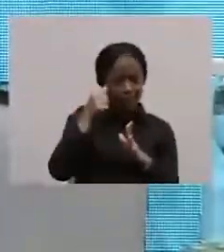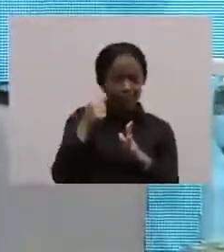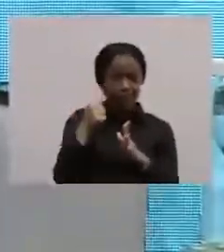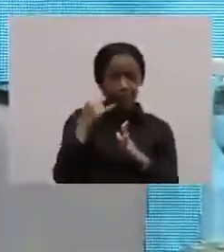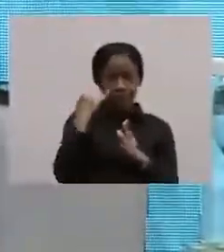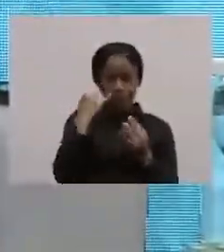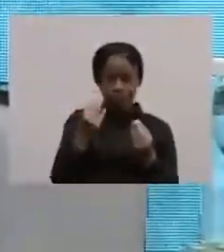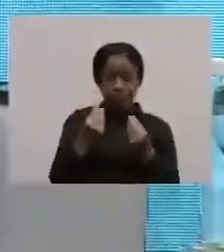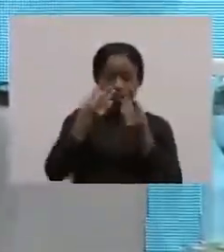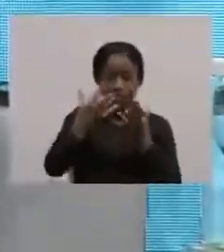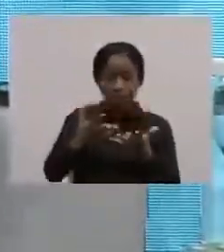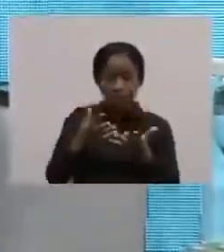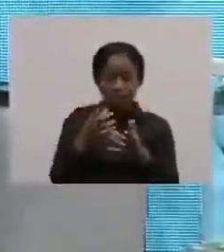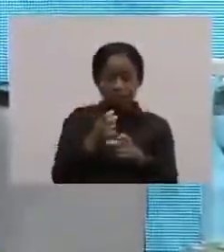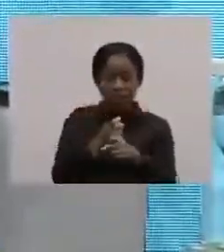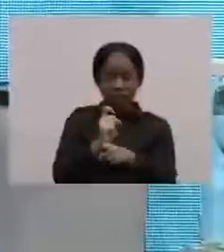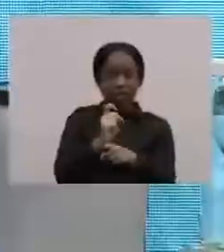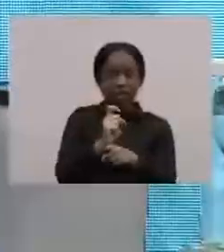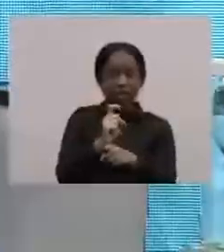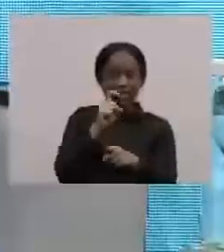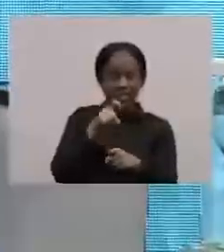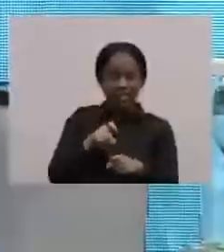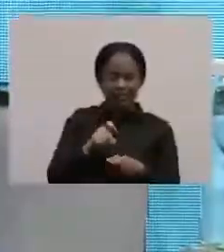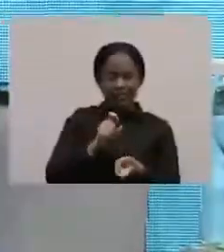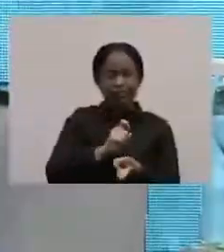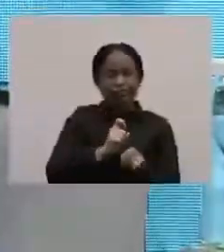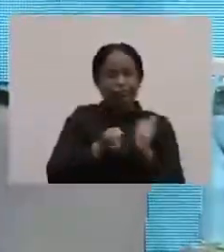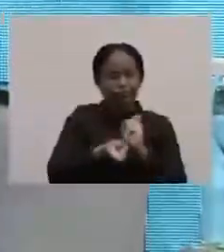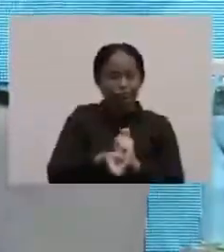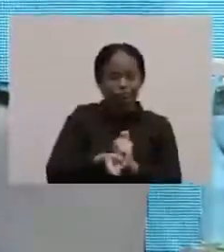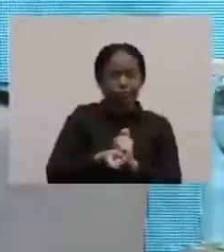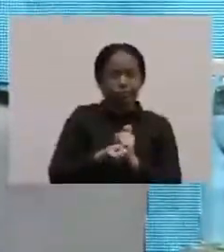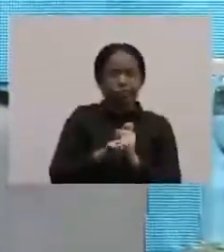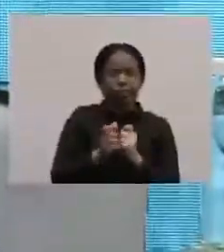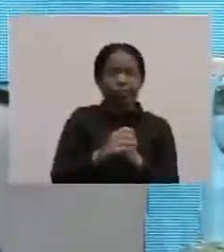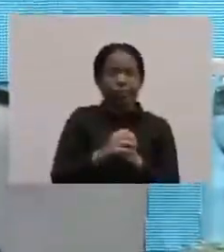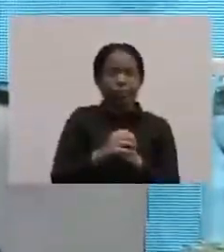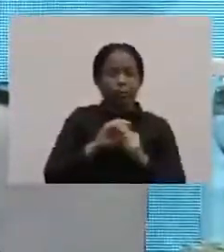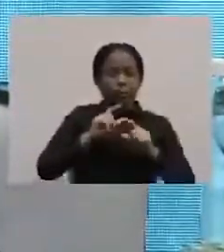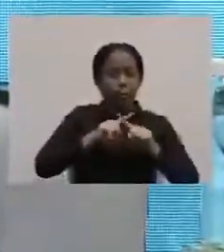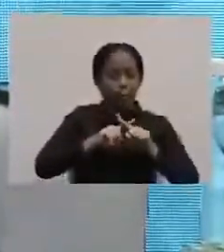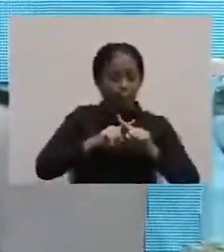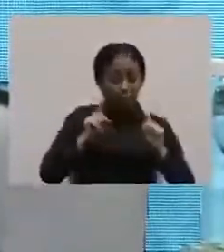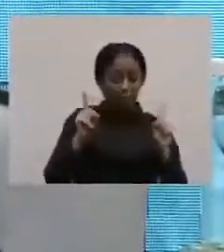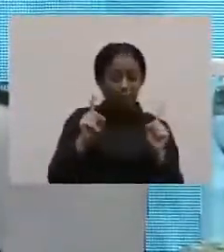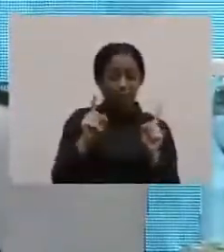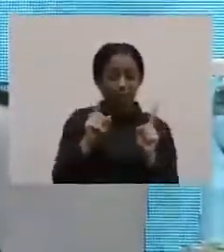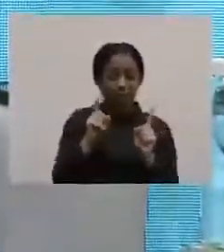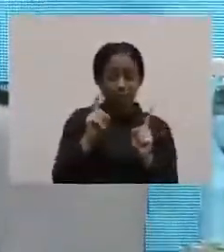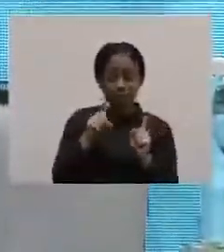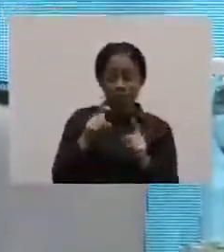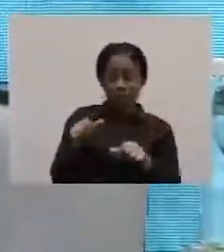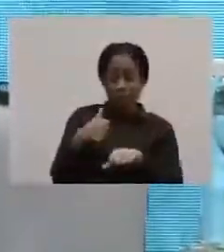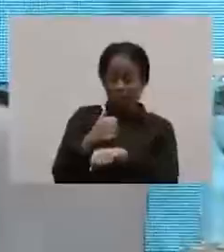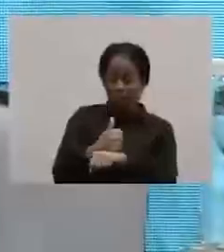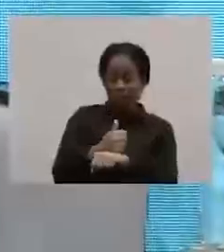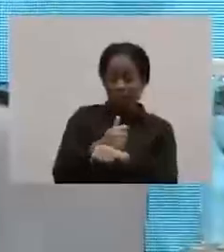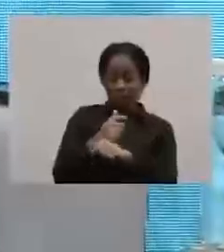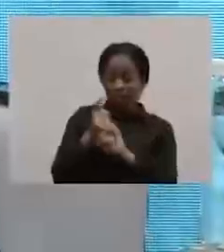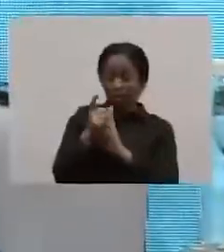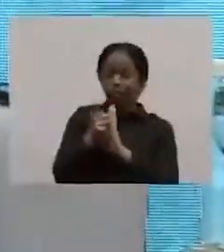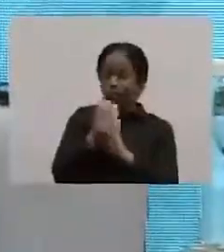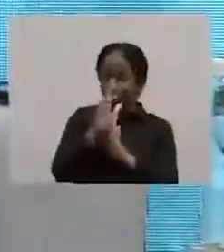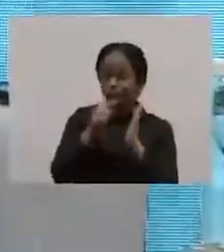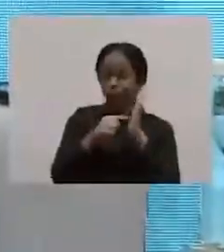el que genera un daño tiene que resarcirlo. Pero hay que tener una ley. O sea, el que le da una puñalada a una